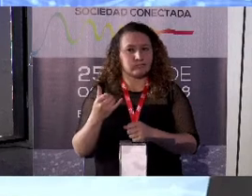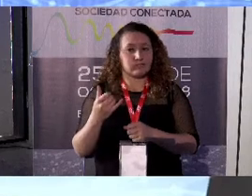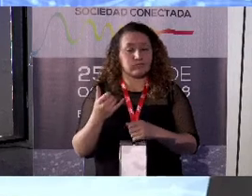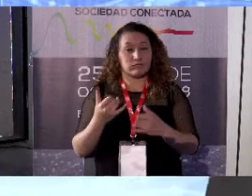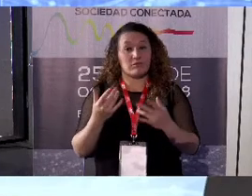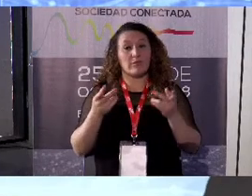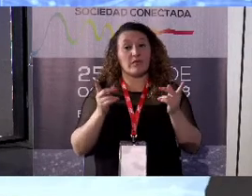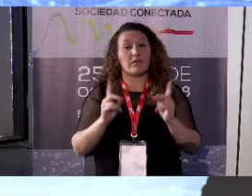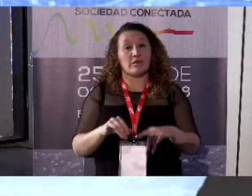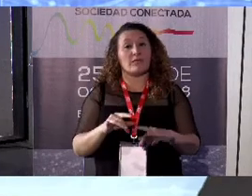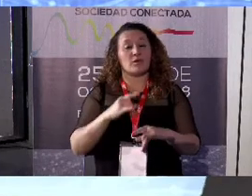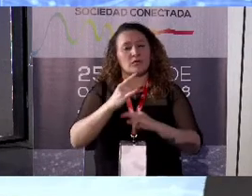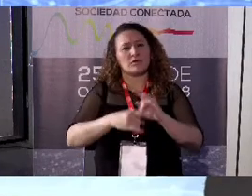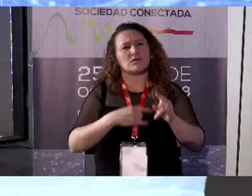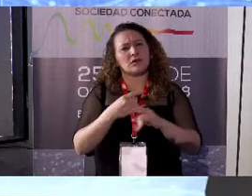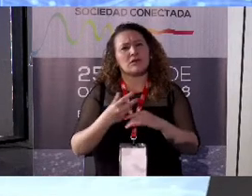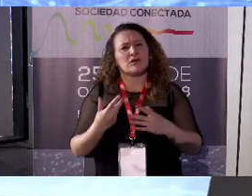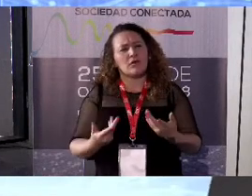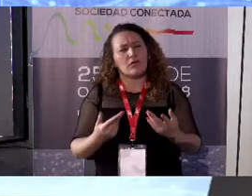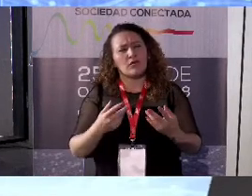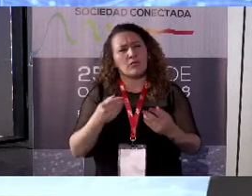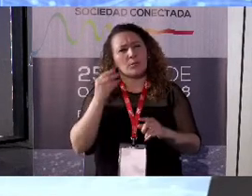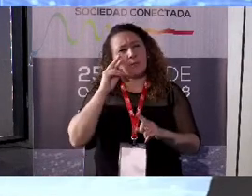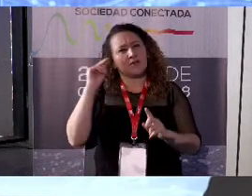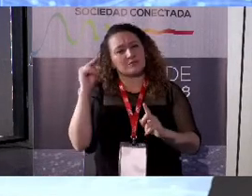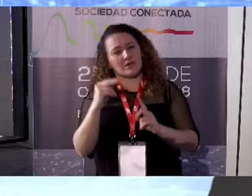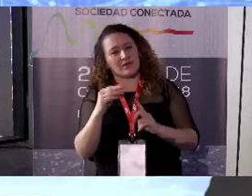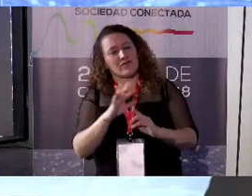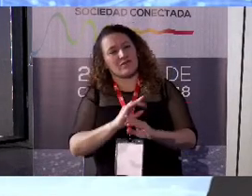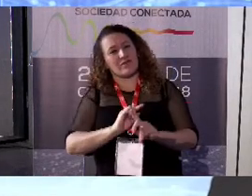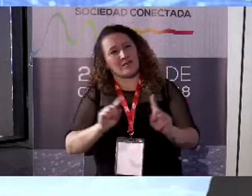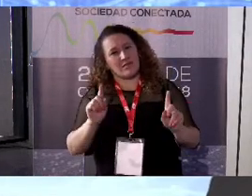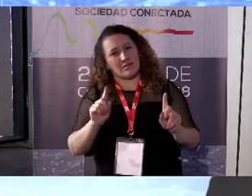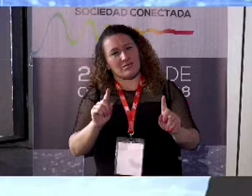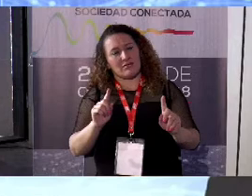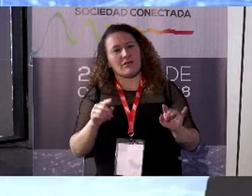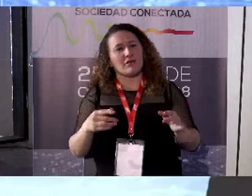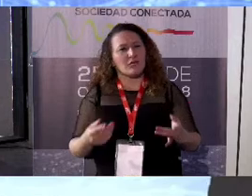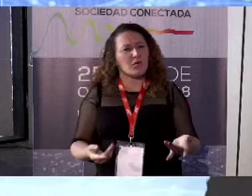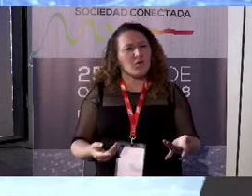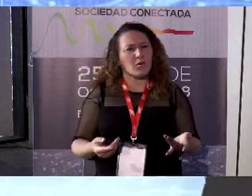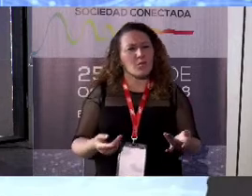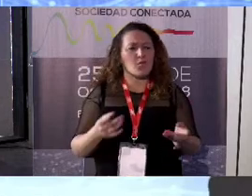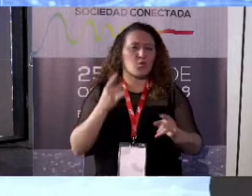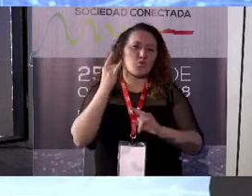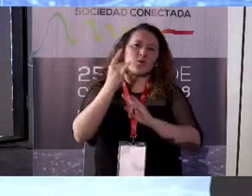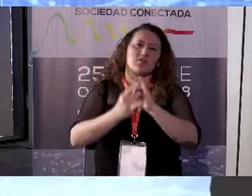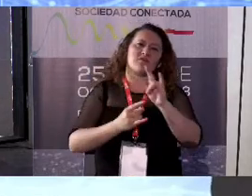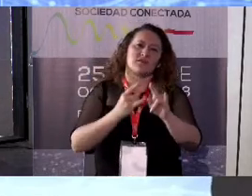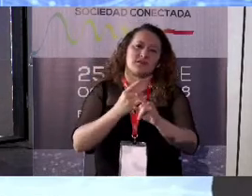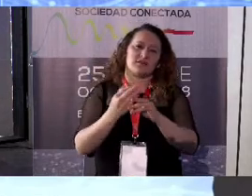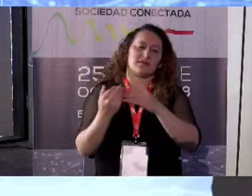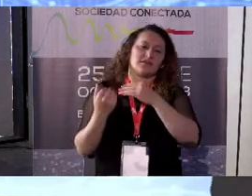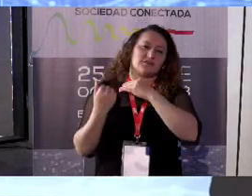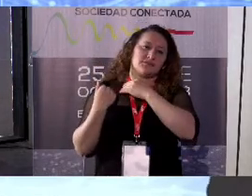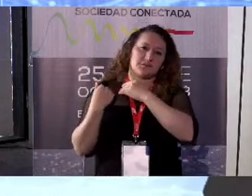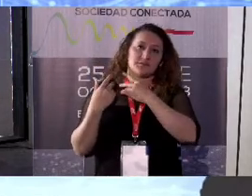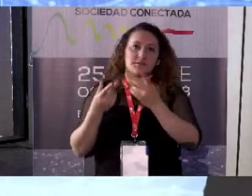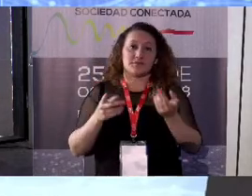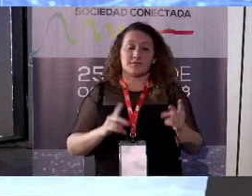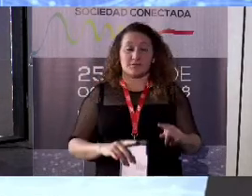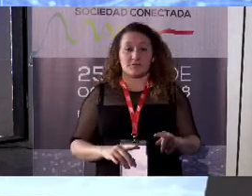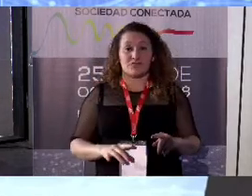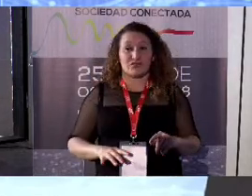universalidad desde otra perspectiva también tiene que ser universal la responsabilidad de todos